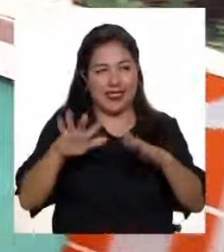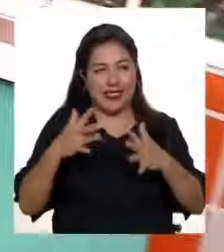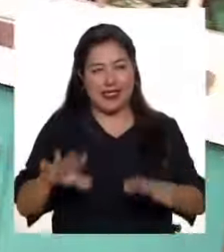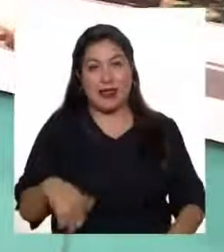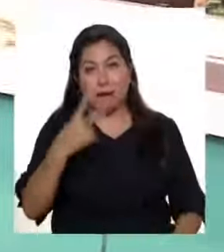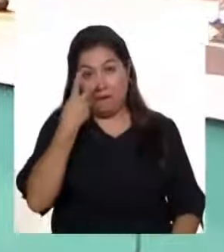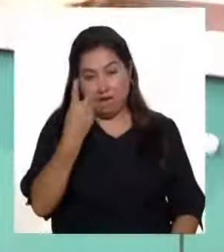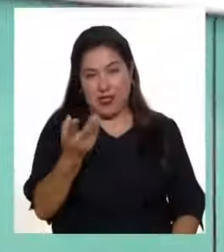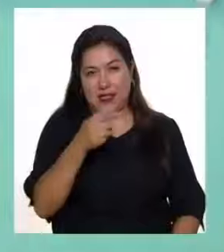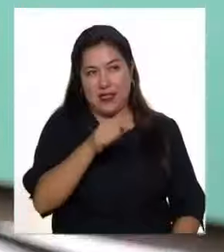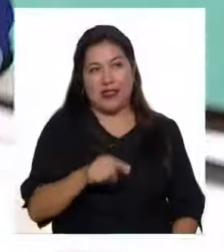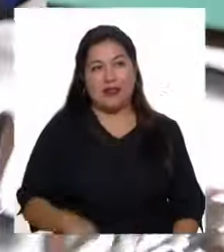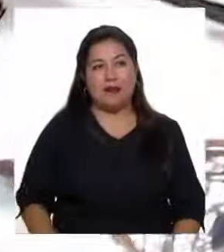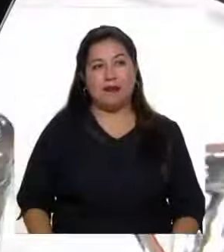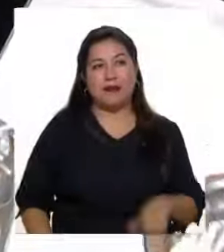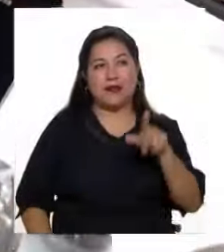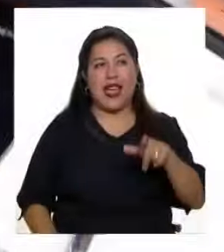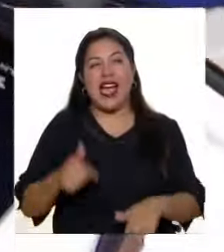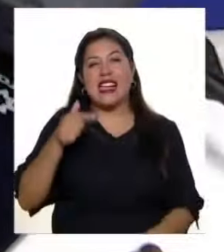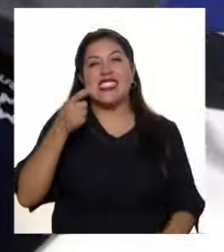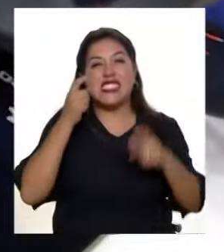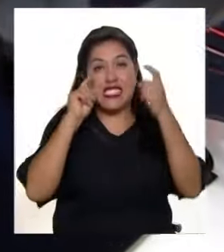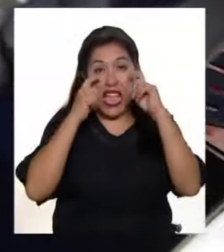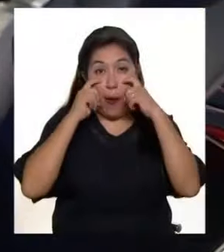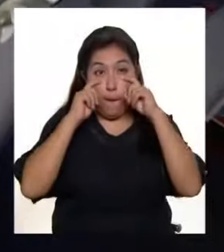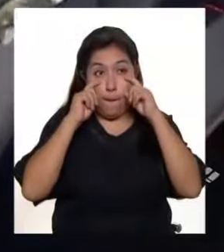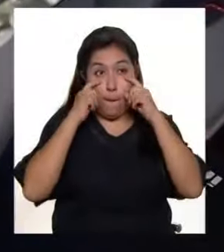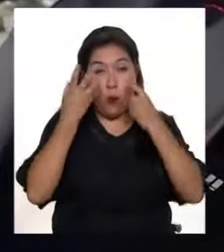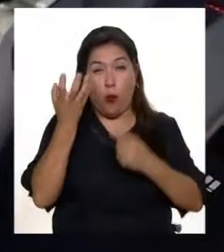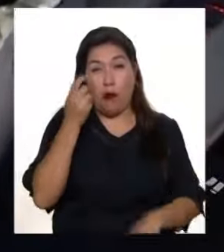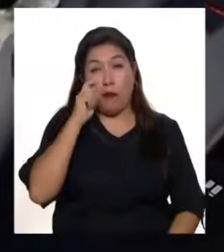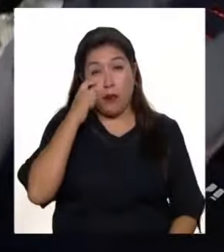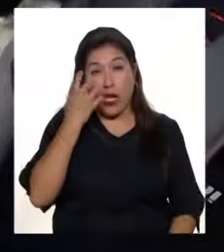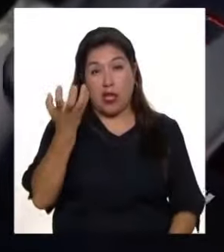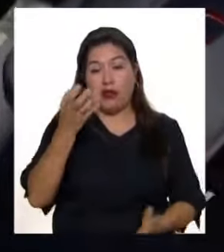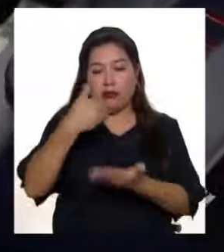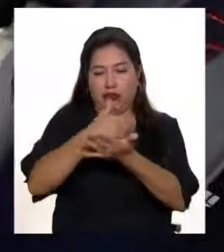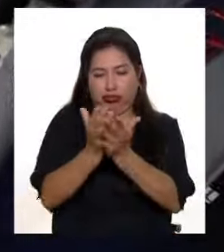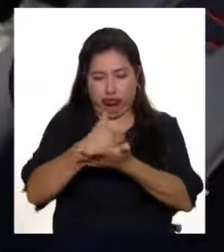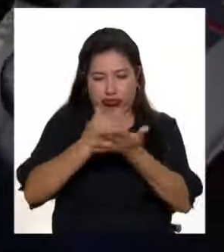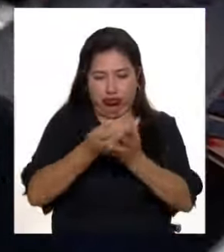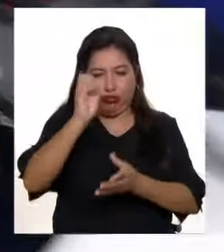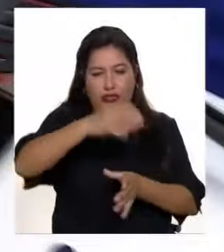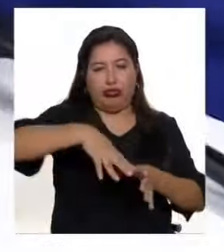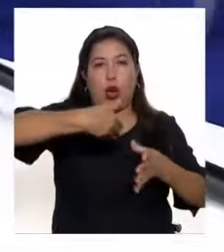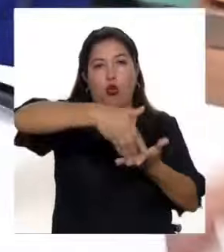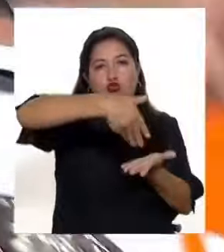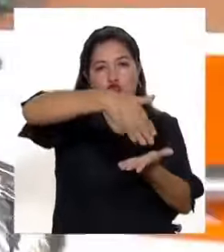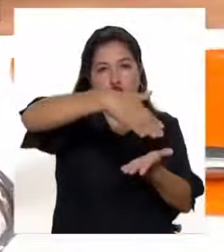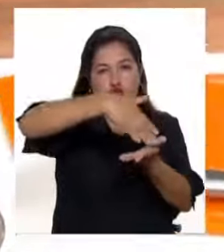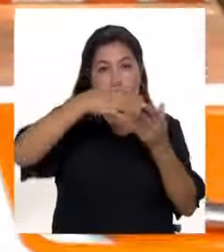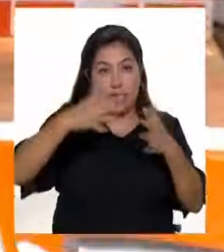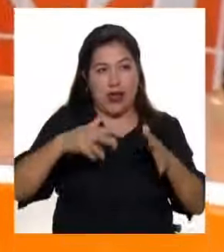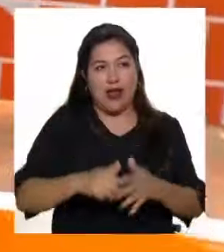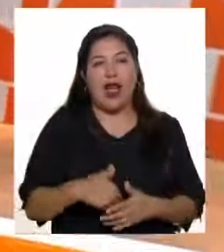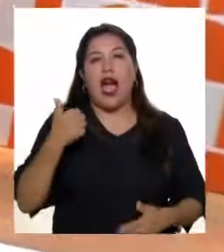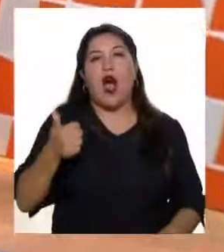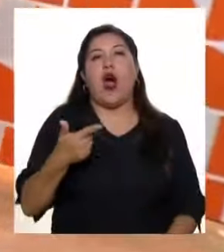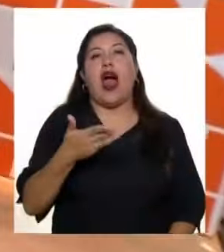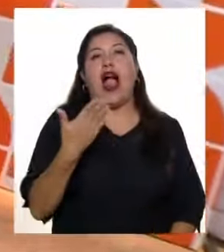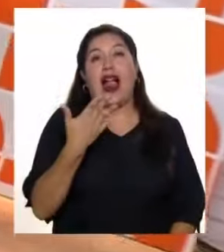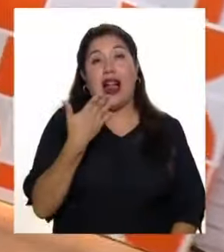que agregué la cebolla. Ajá. Agregué la cebolla, ya está ya bien doradita. Y le voy a echar ahora ají